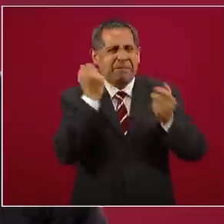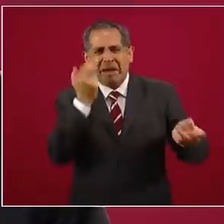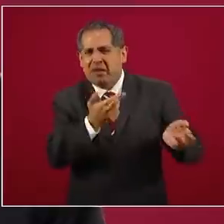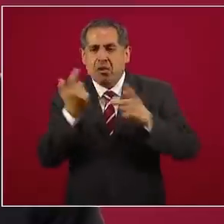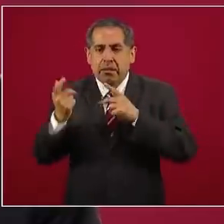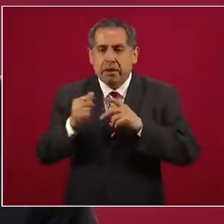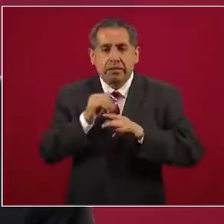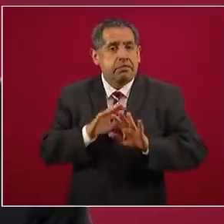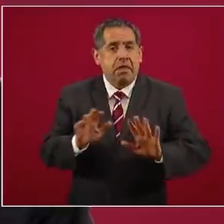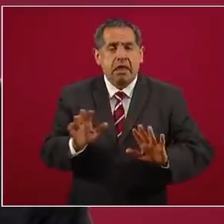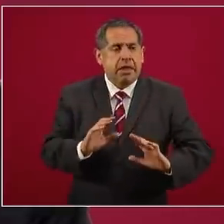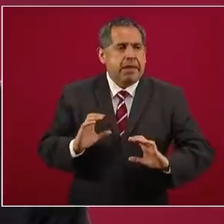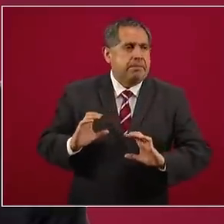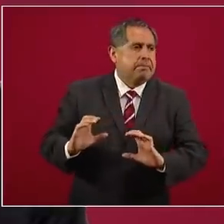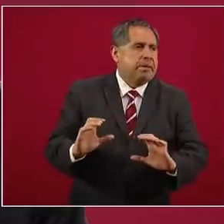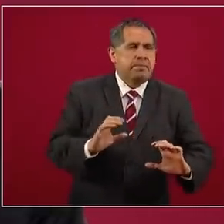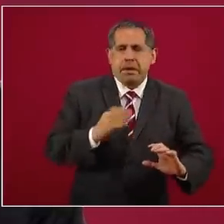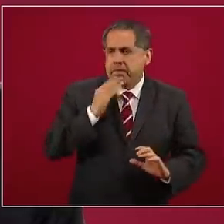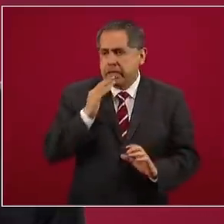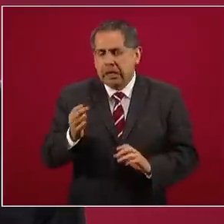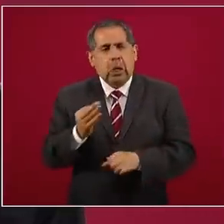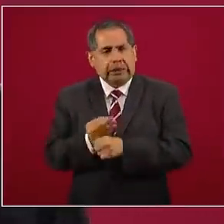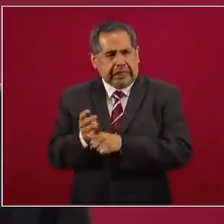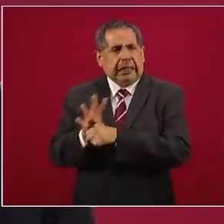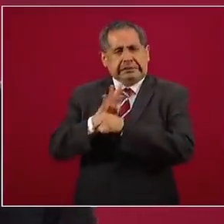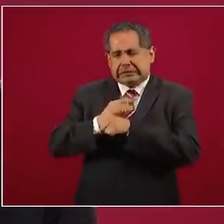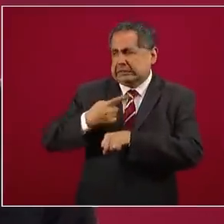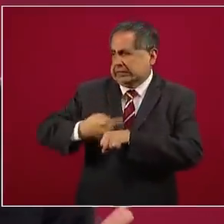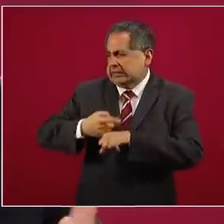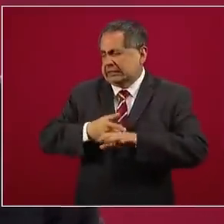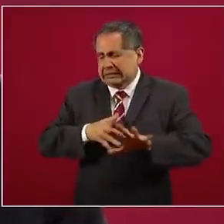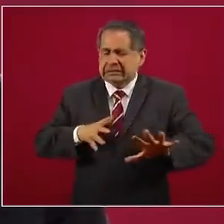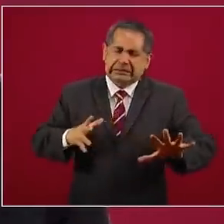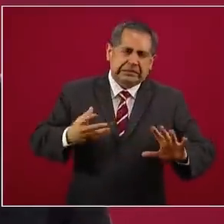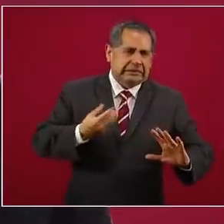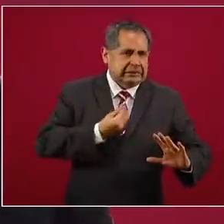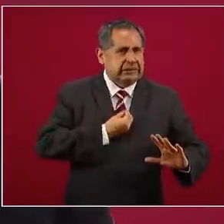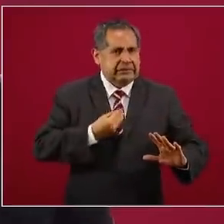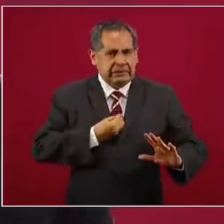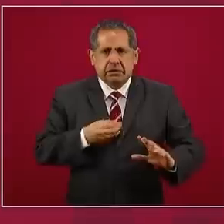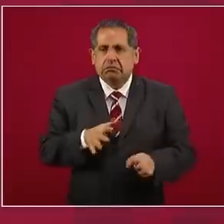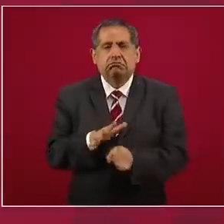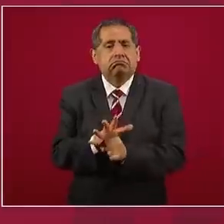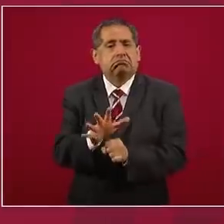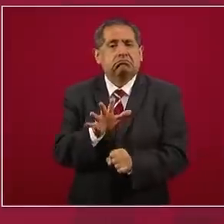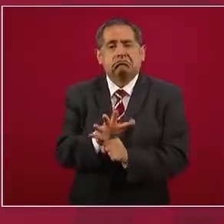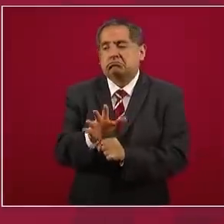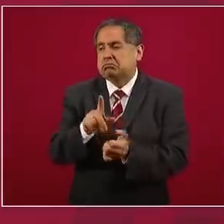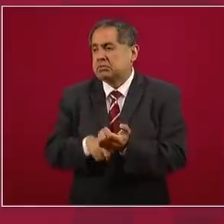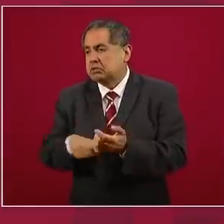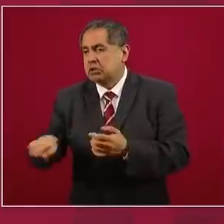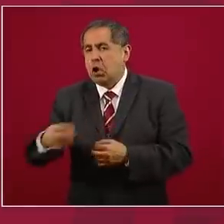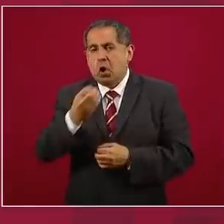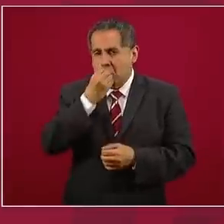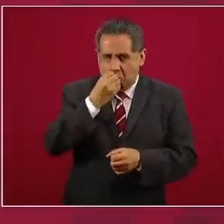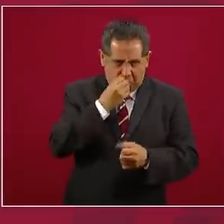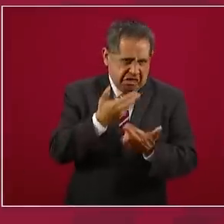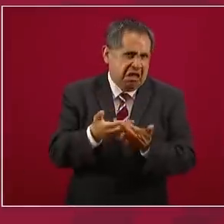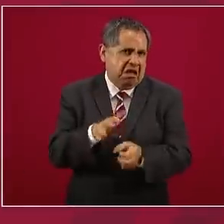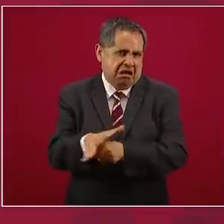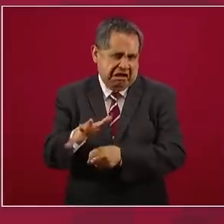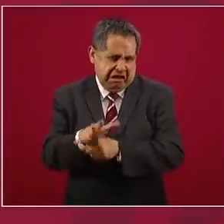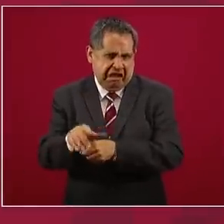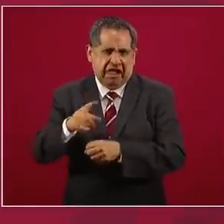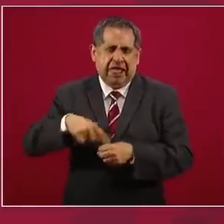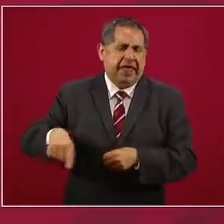Y se está padeciendo de la pandemia, pero se tiene lo fundamental, no escasean los alimentos, la